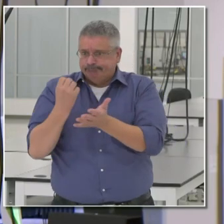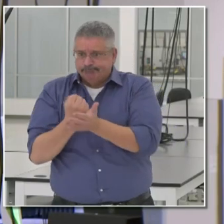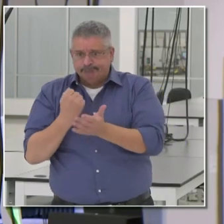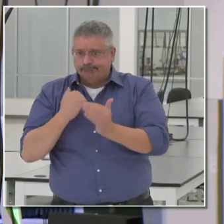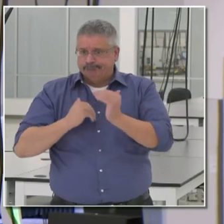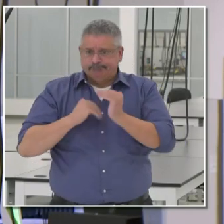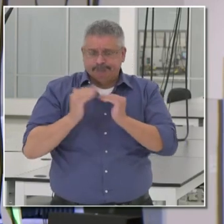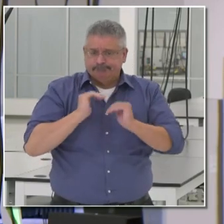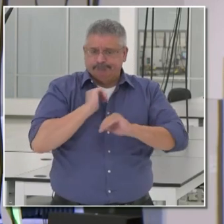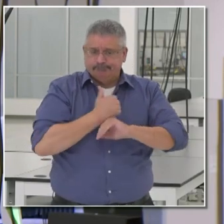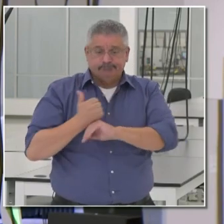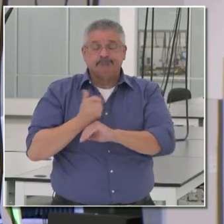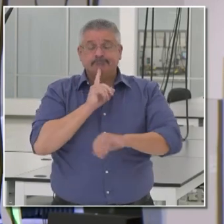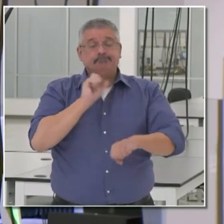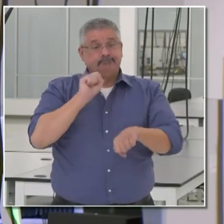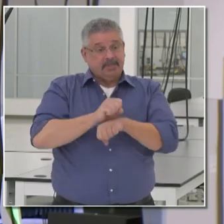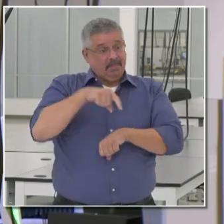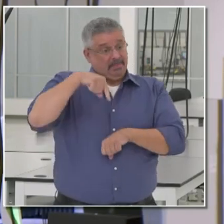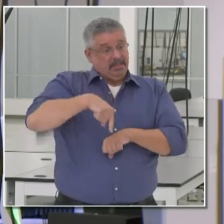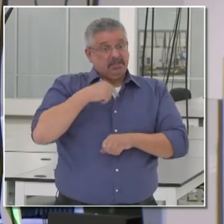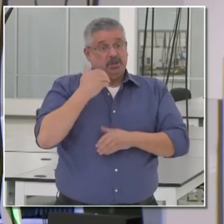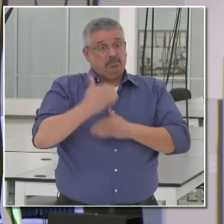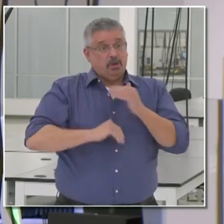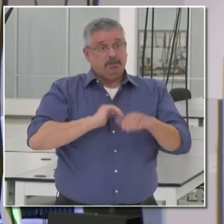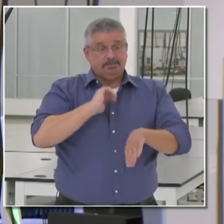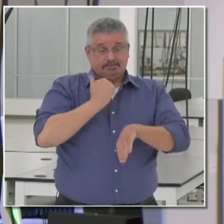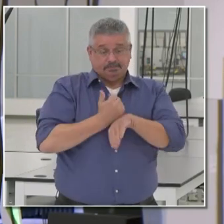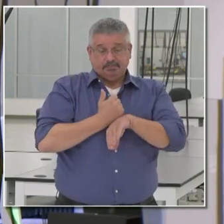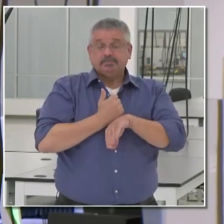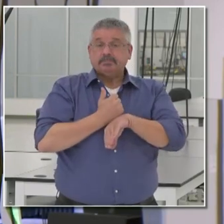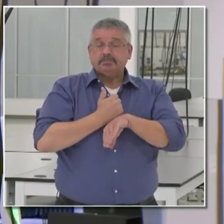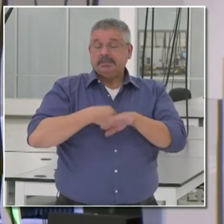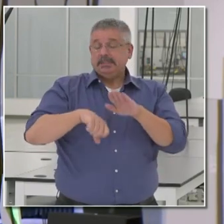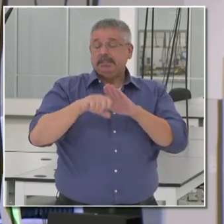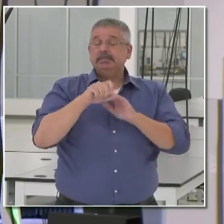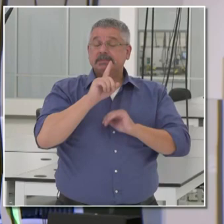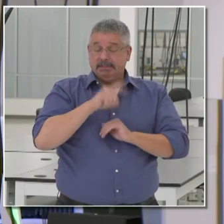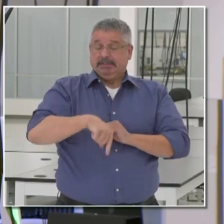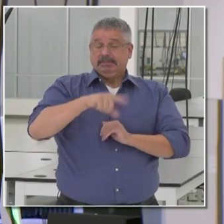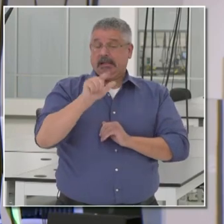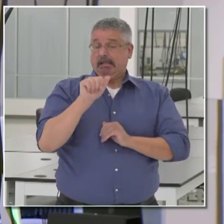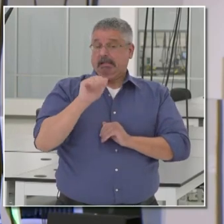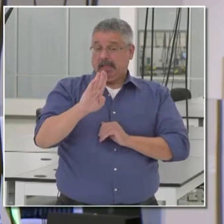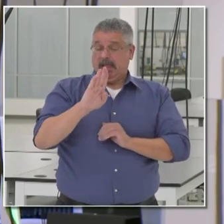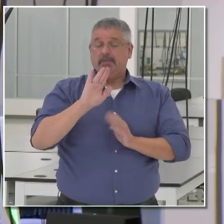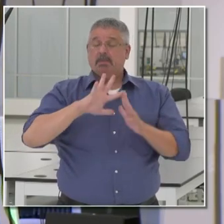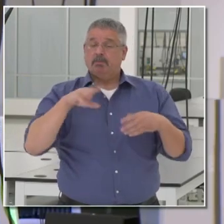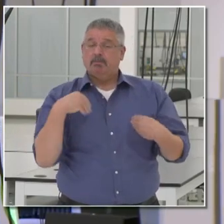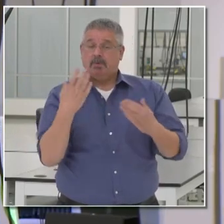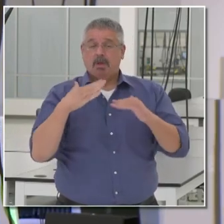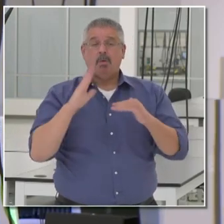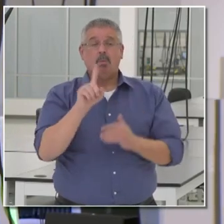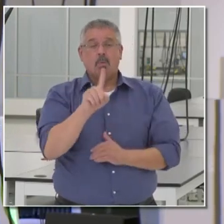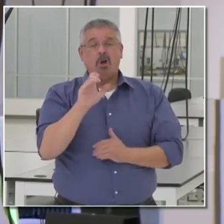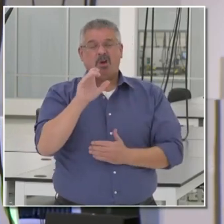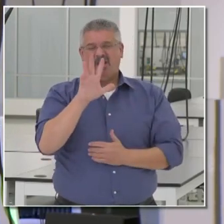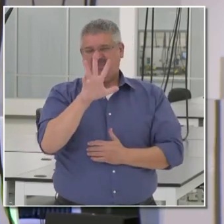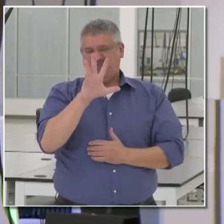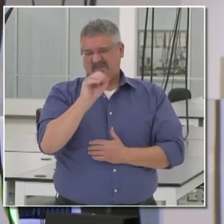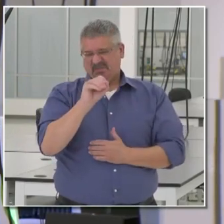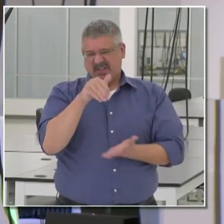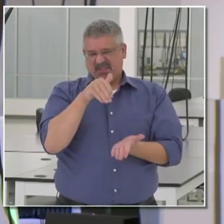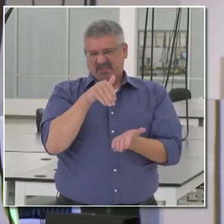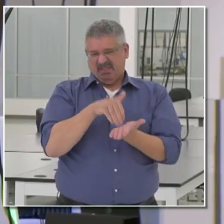de hecho literalmente este proceso de hacer crecer un laboratorio de